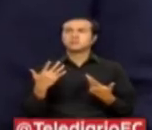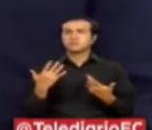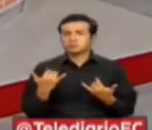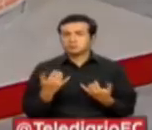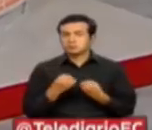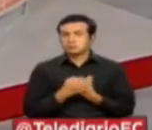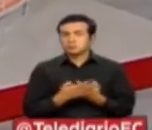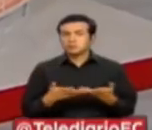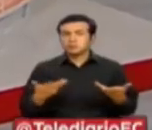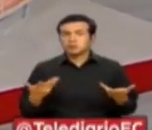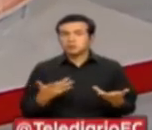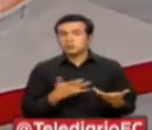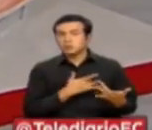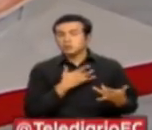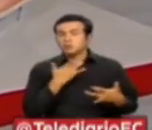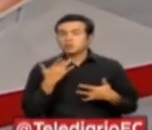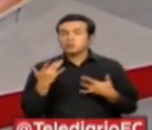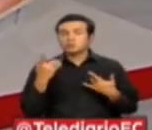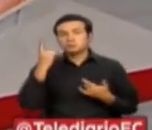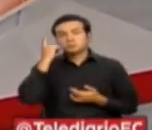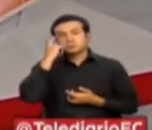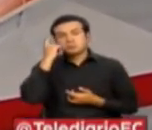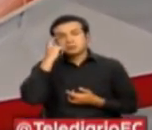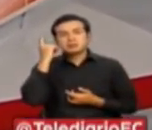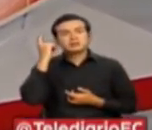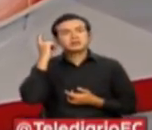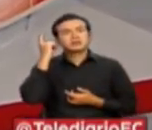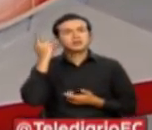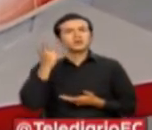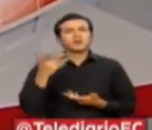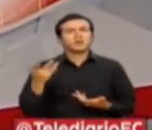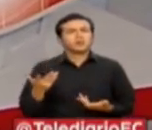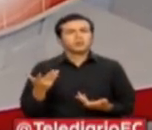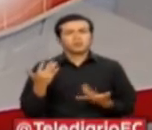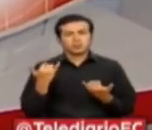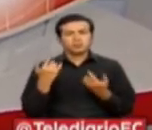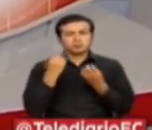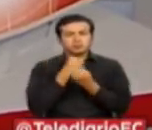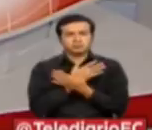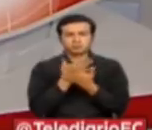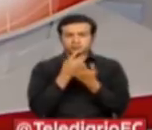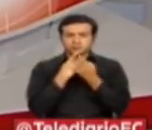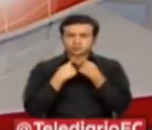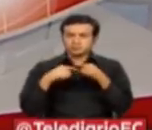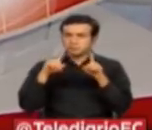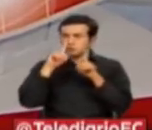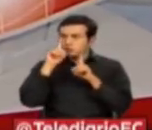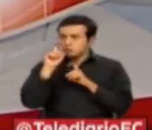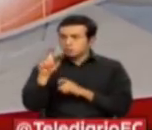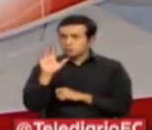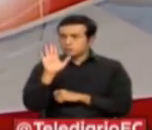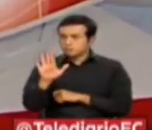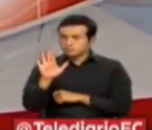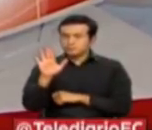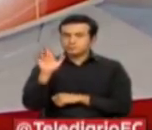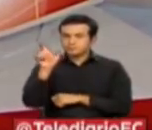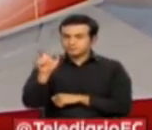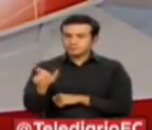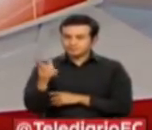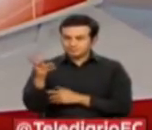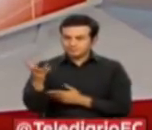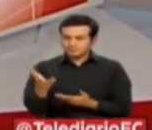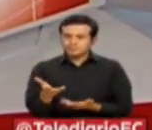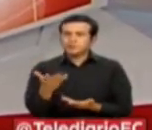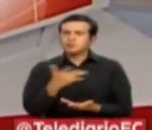esto? ¿Qué es lo que siente? ¿Qué es lo que piensa? ¿Qué es lo que cree? Eso es lo que queremos preguntar a nuestra invitada. ¿Cuál